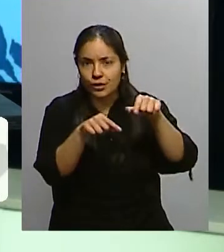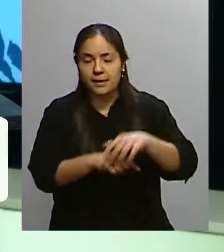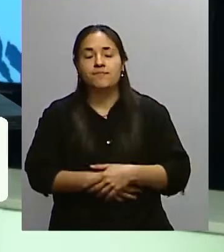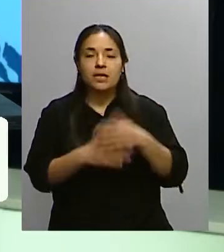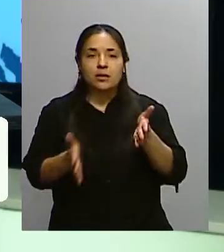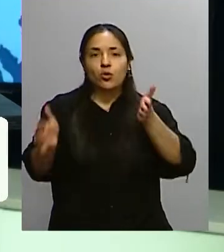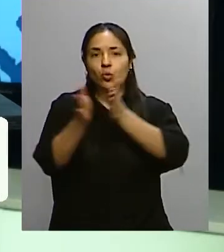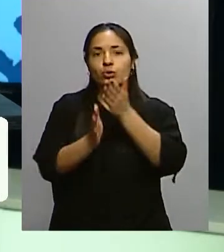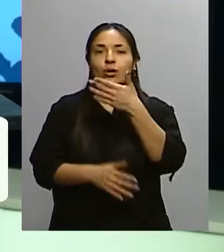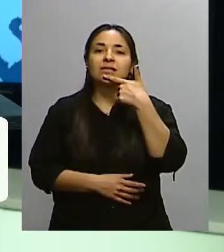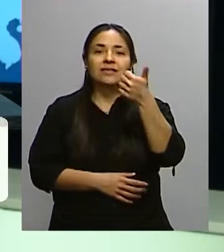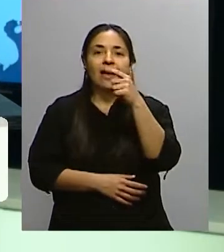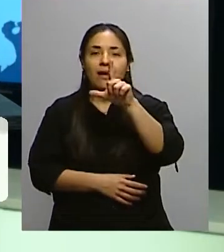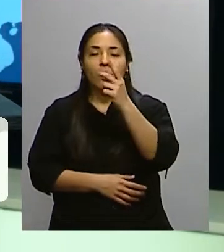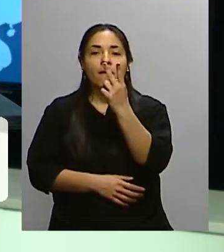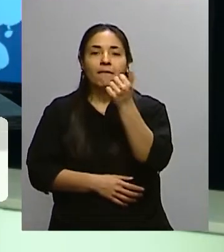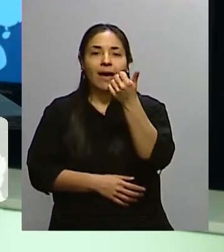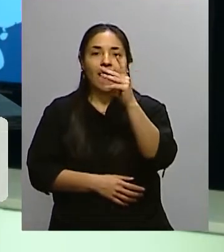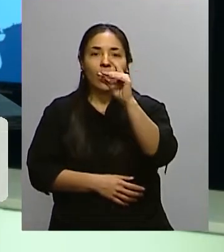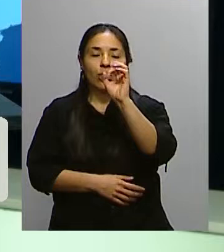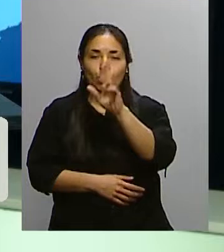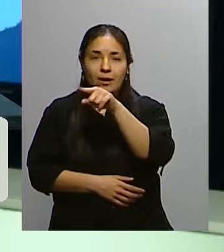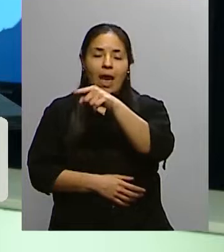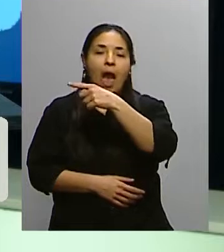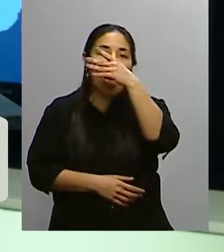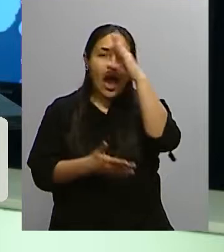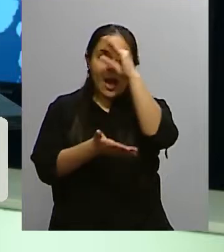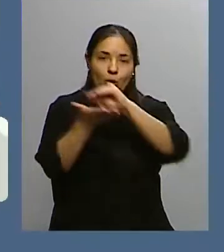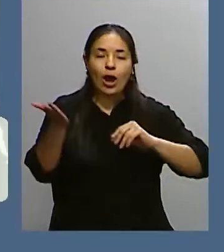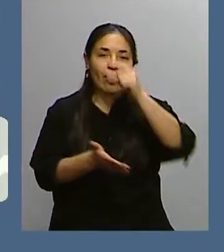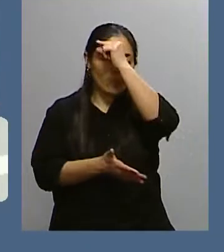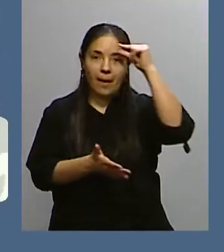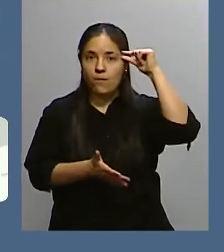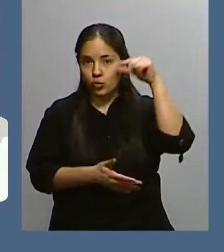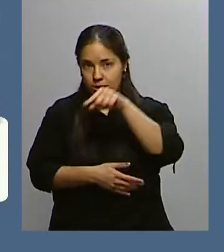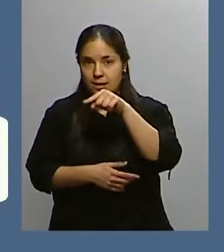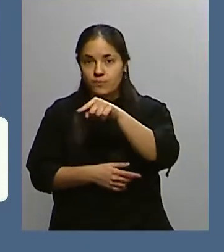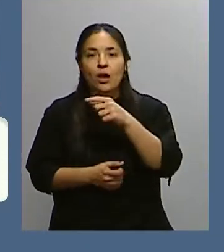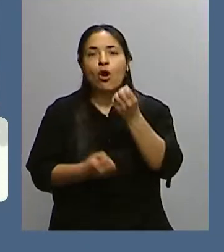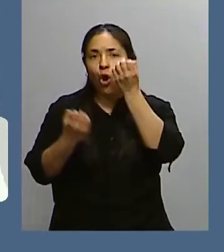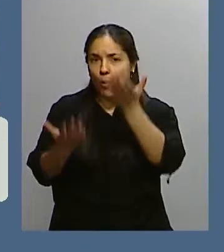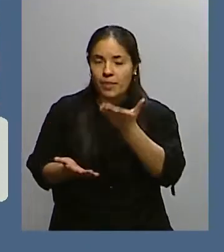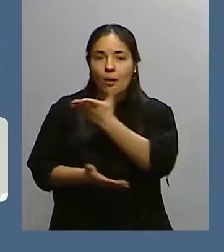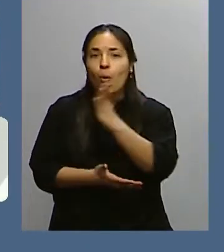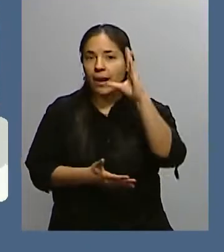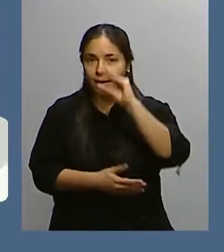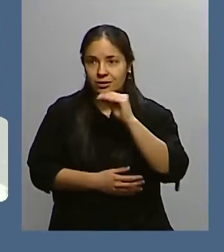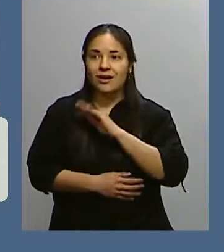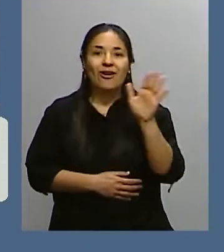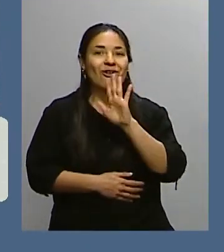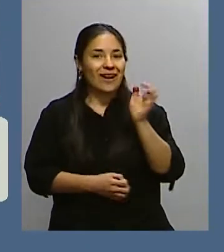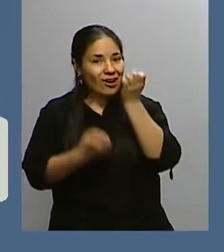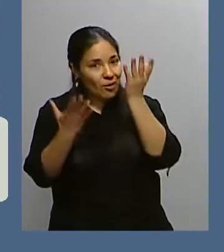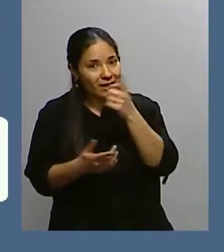Salvador Millaleo, que es abogado mapuche, a quien le vamos a saludar en este momento. ¿Cómo le va, Salvador? Buenas noches. ¿Qué tal? ¿Cómo